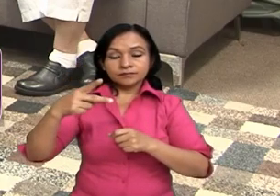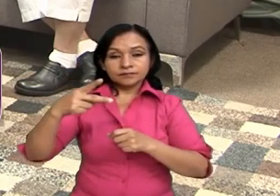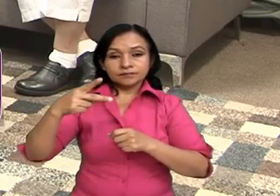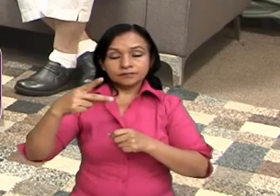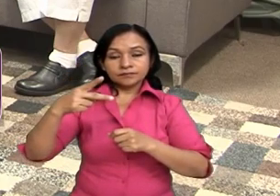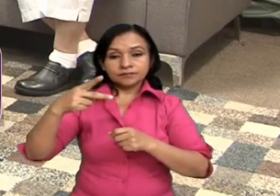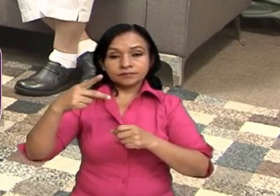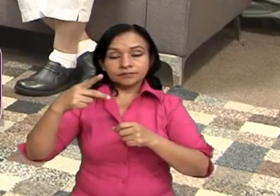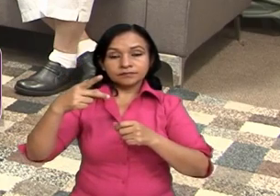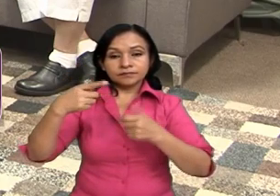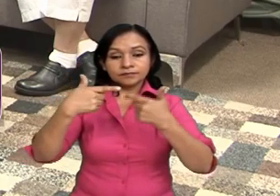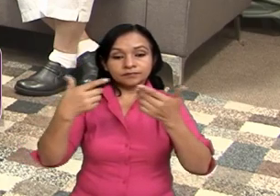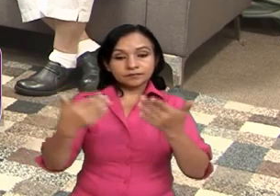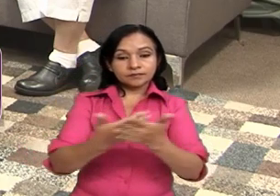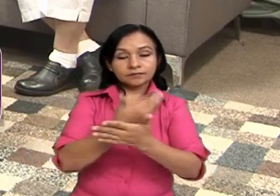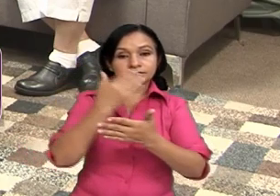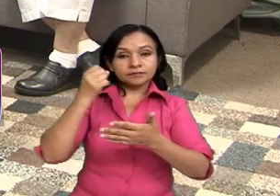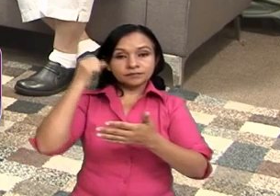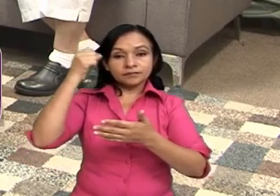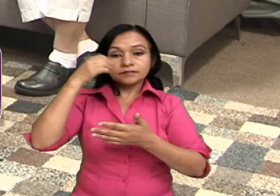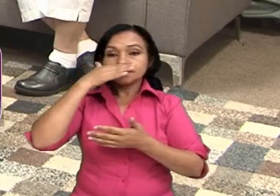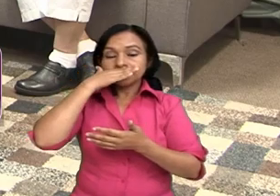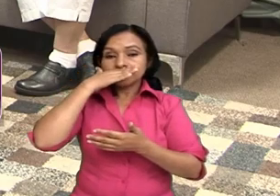revolución ha sido como